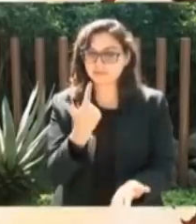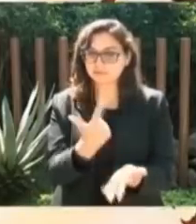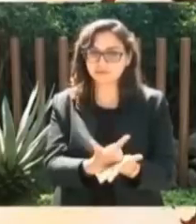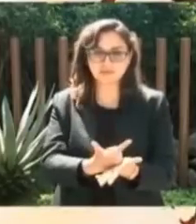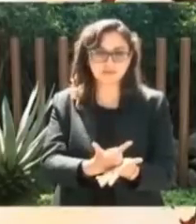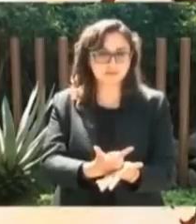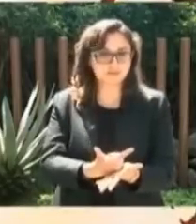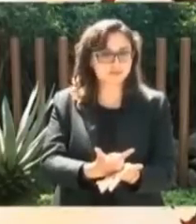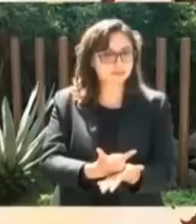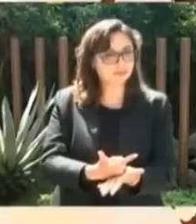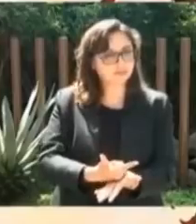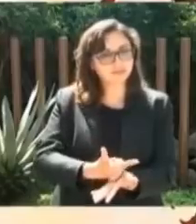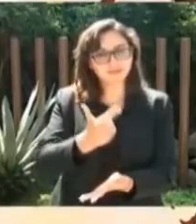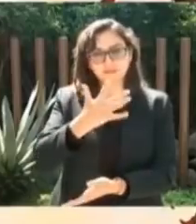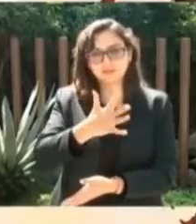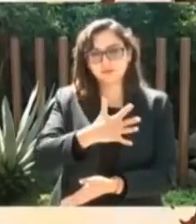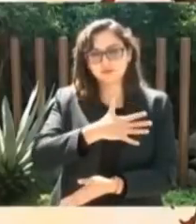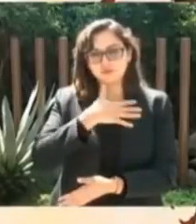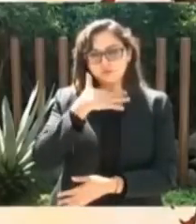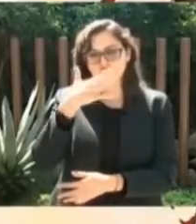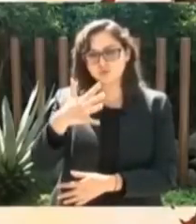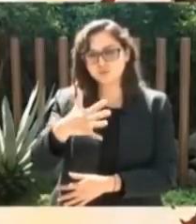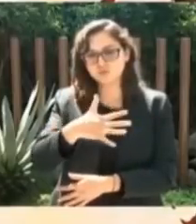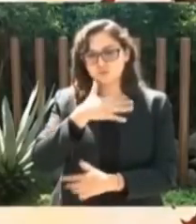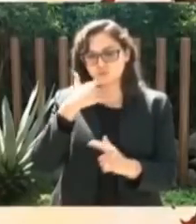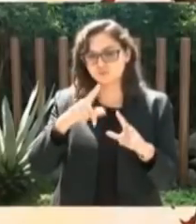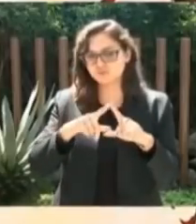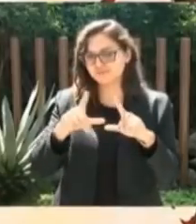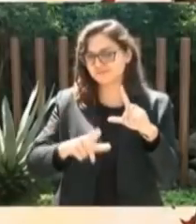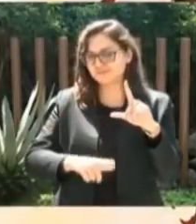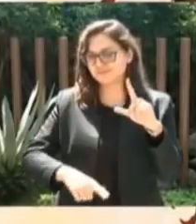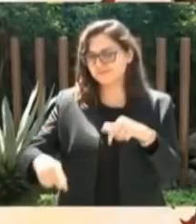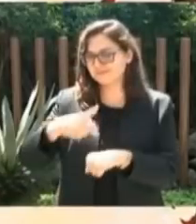que tanto daño ha causado al país.